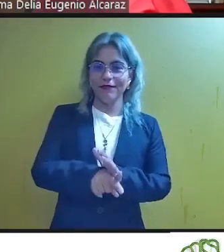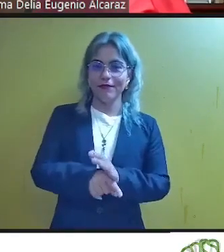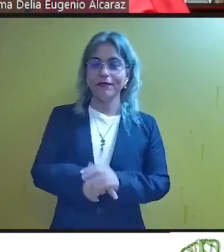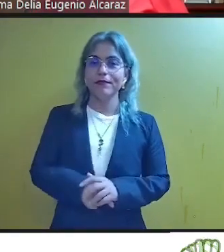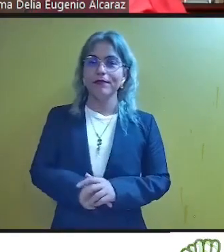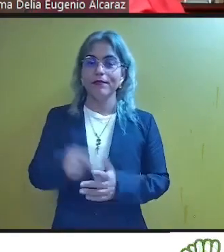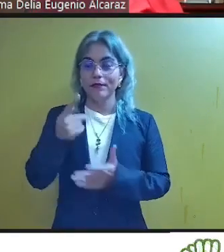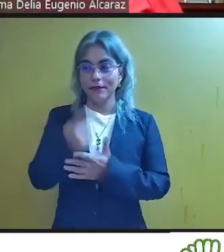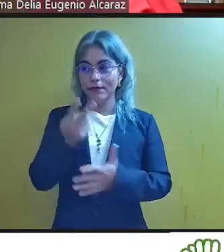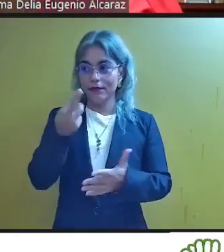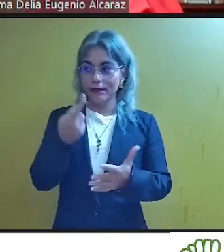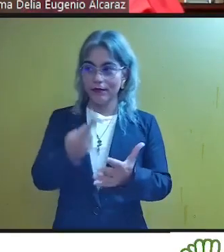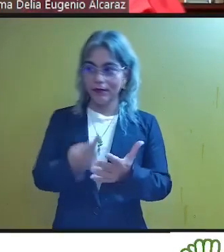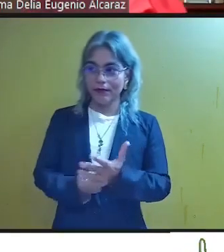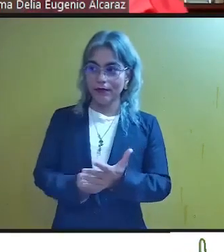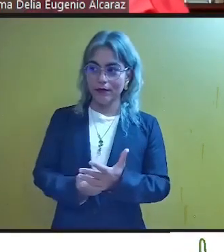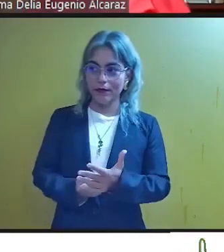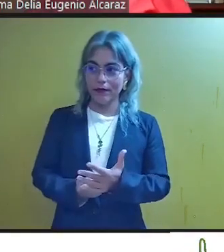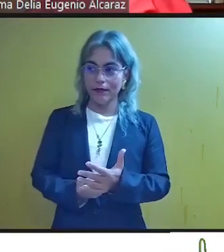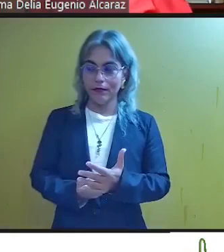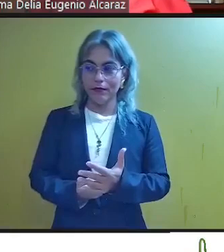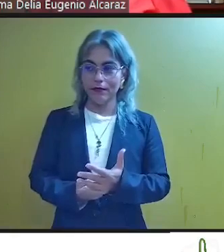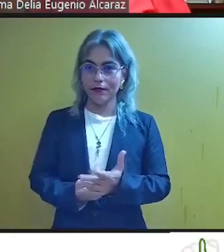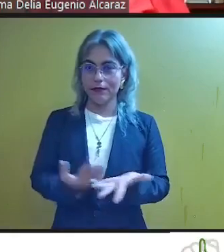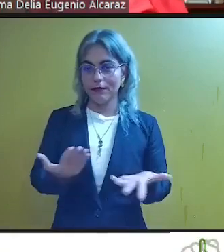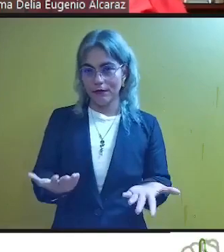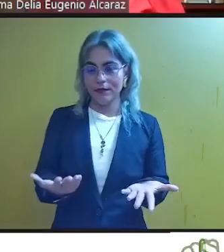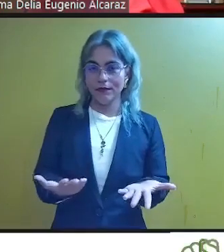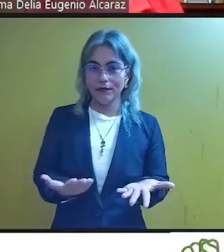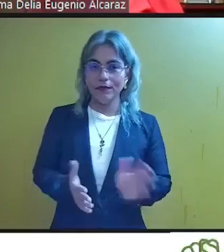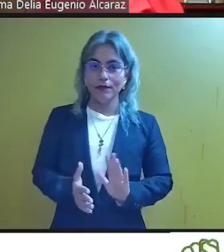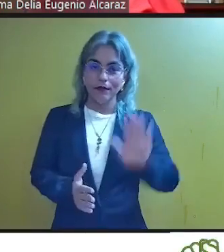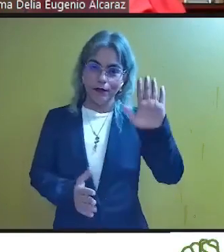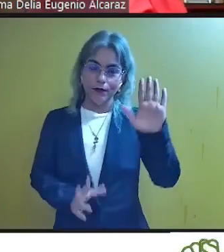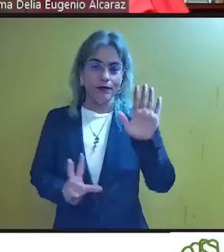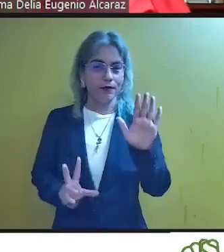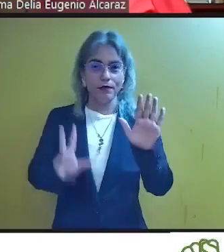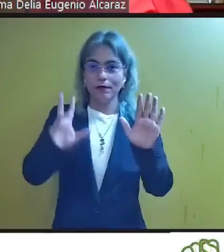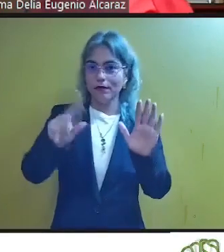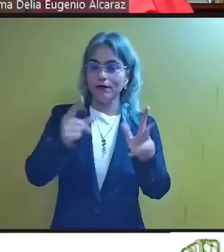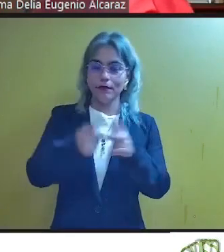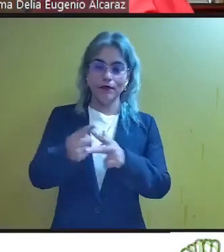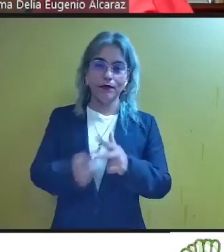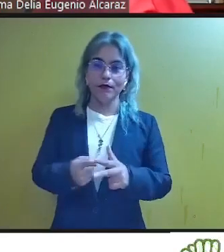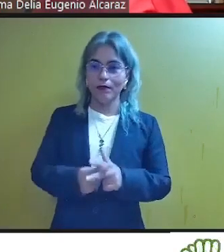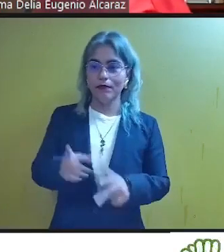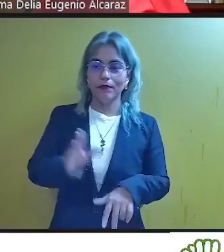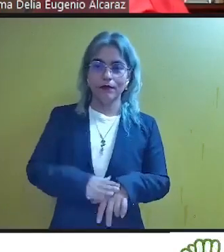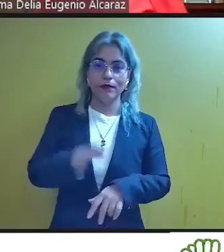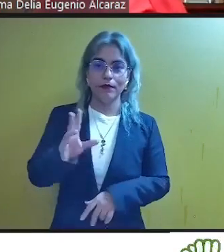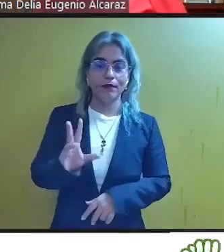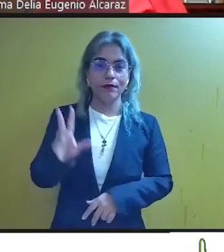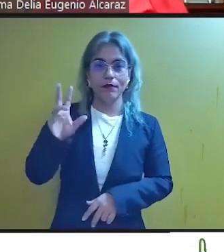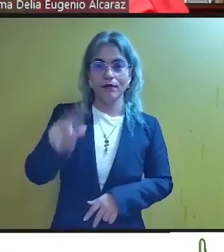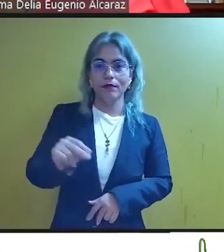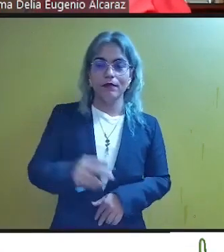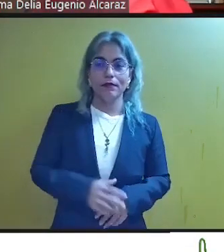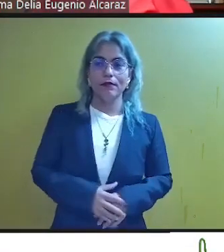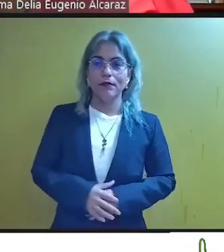el proyecto presentado se votó en contra por la mayoría de las magistraturas de este